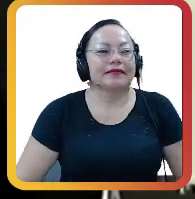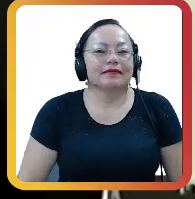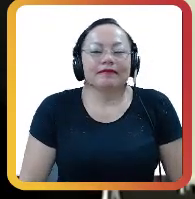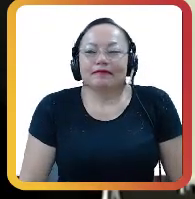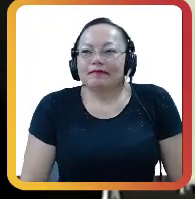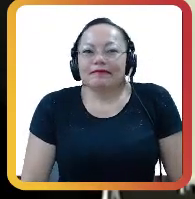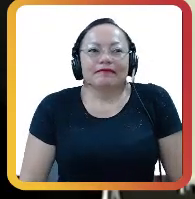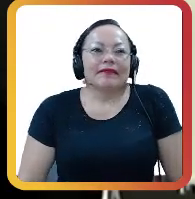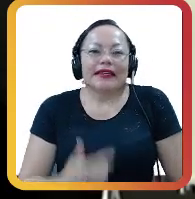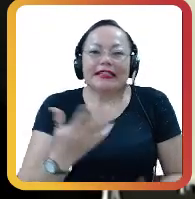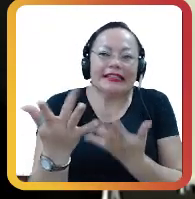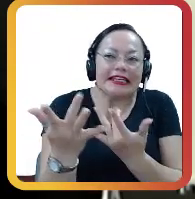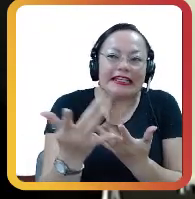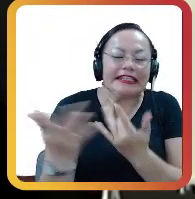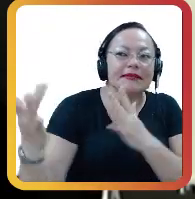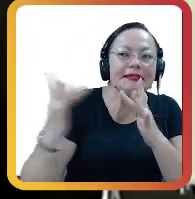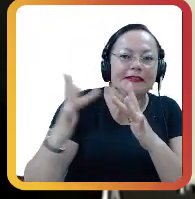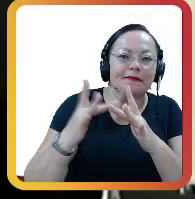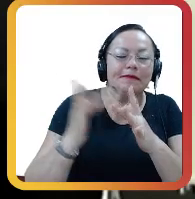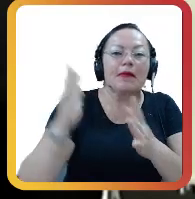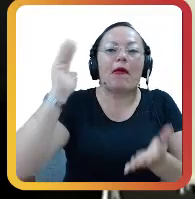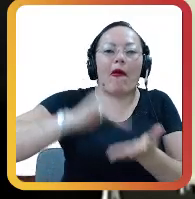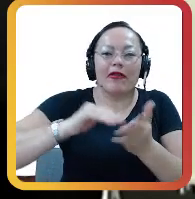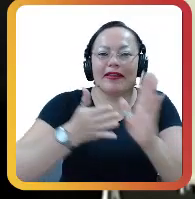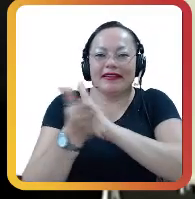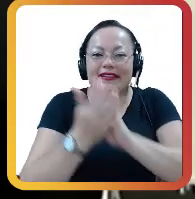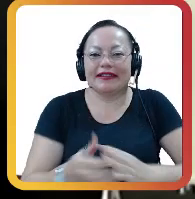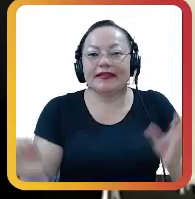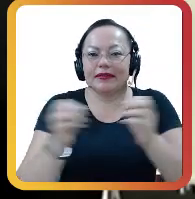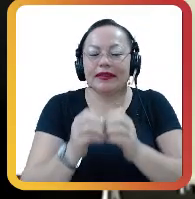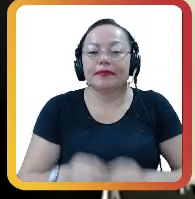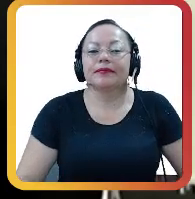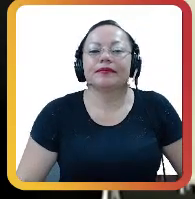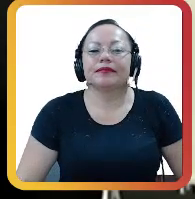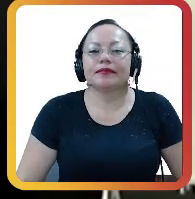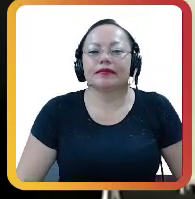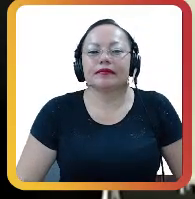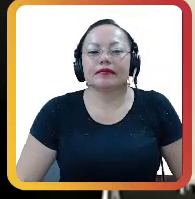Bueno, no me dicen que todavía no está lista. Bueno, no importa.